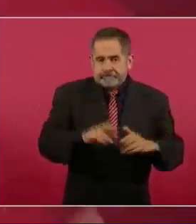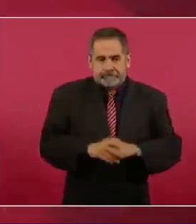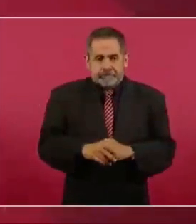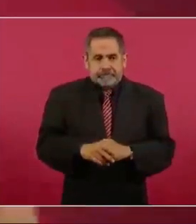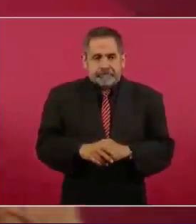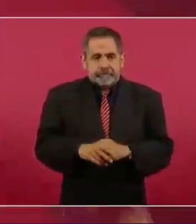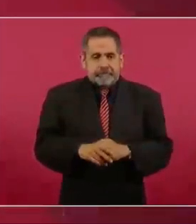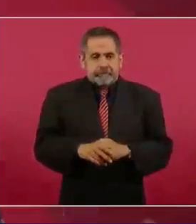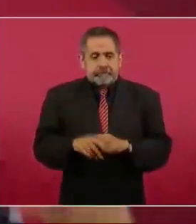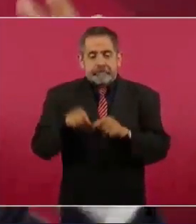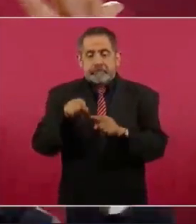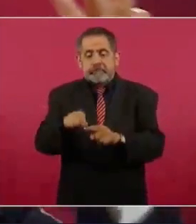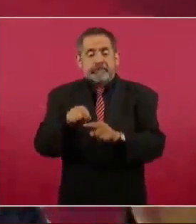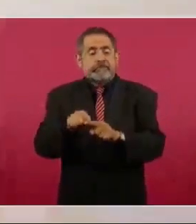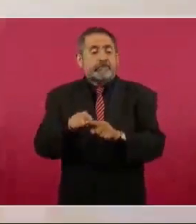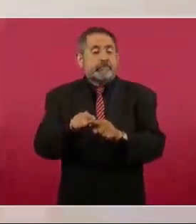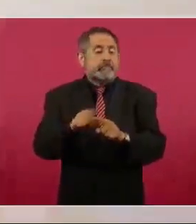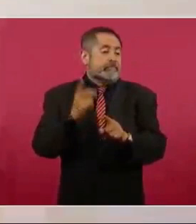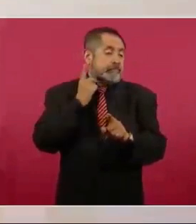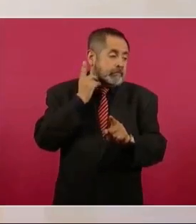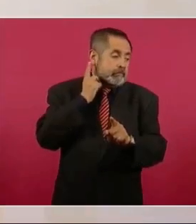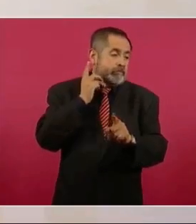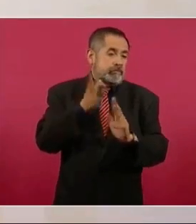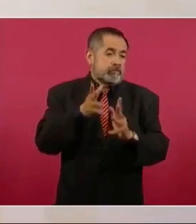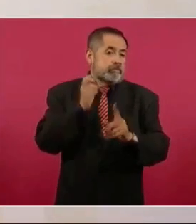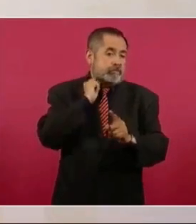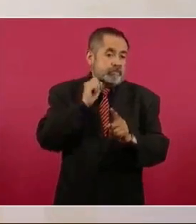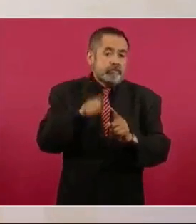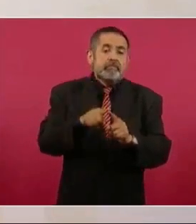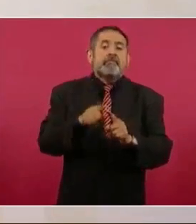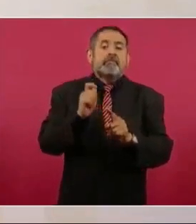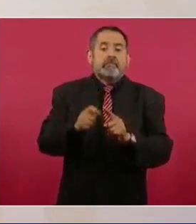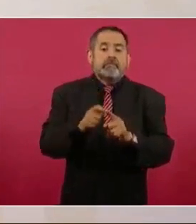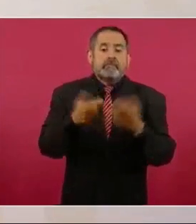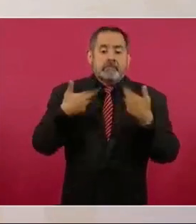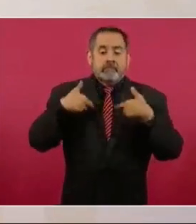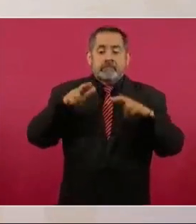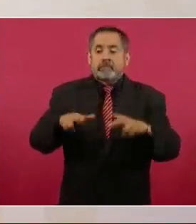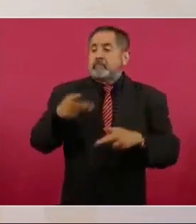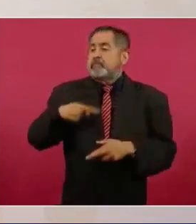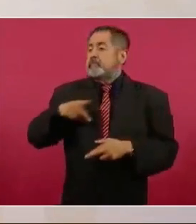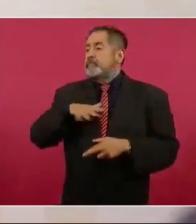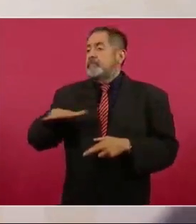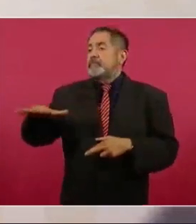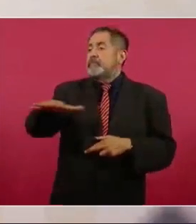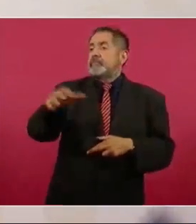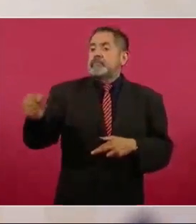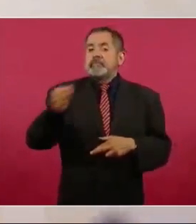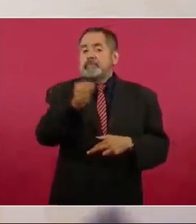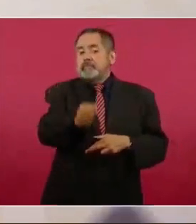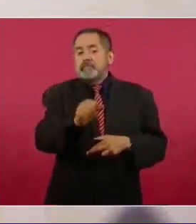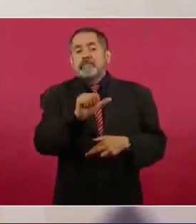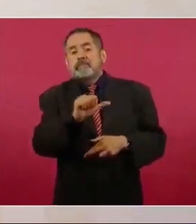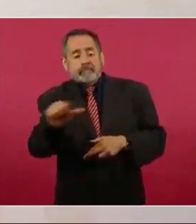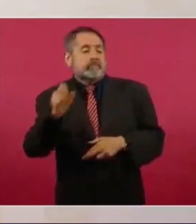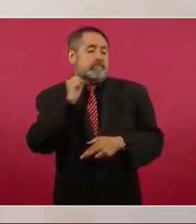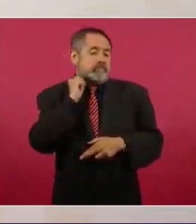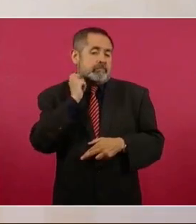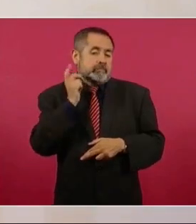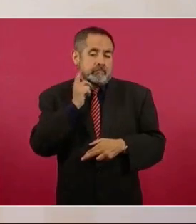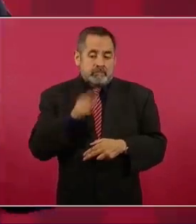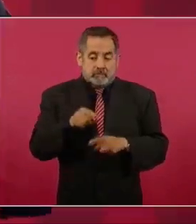El legislador es representante del pueblo. Un legislador no representa a